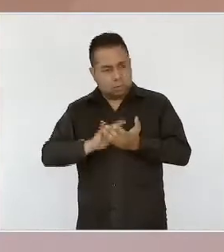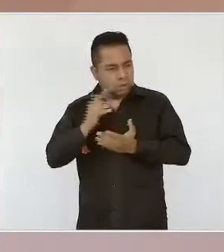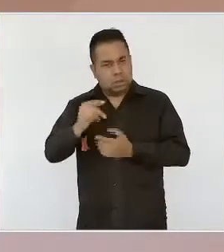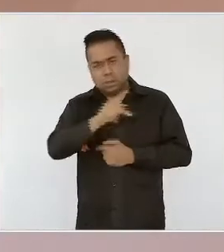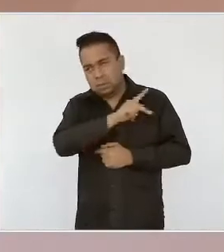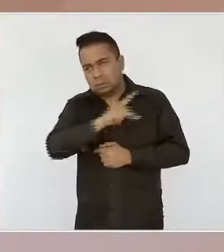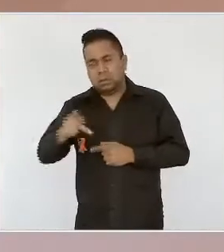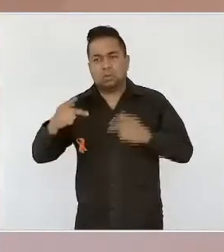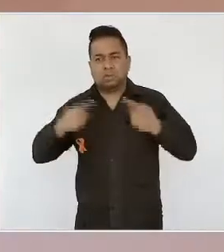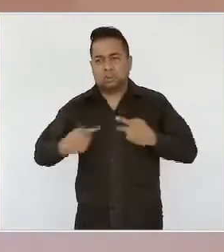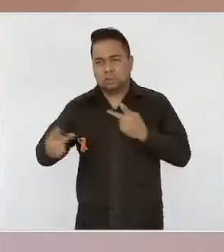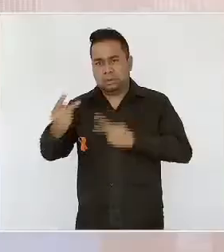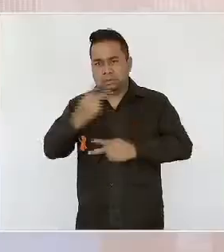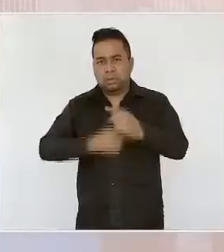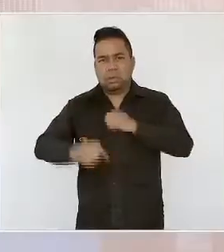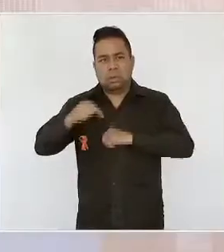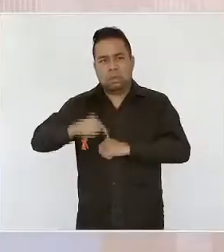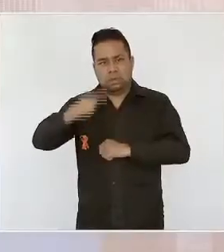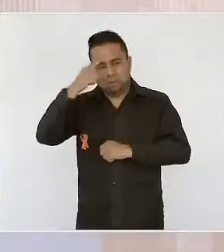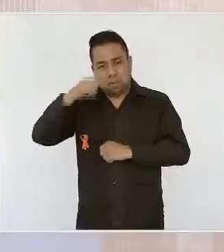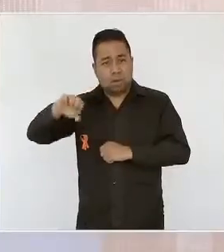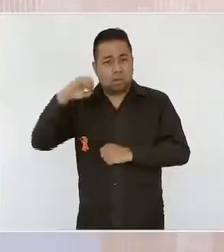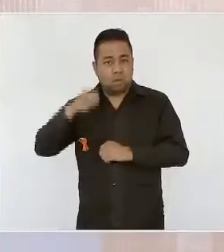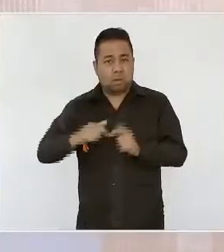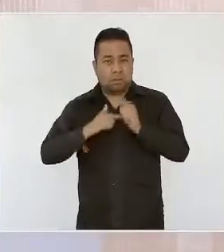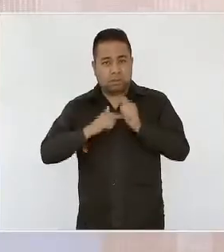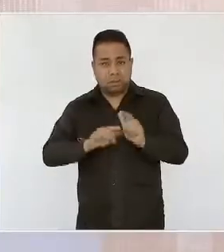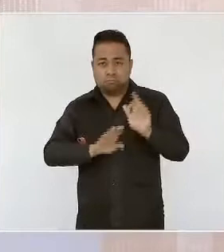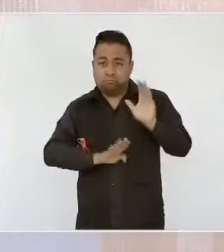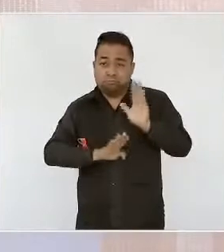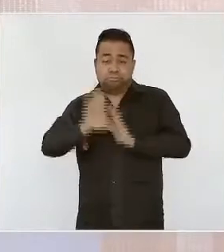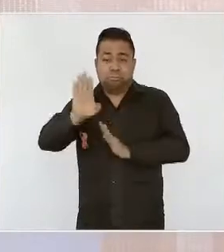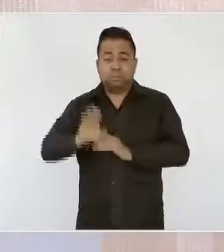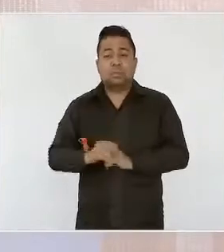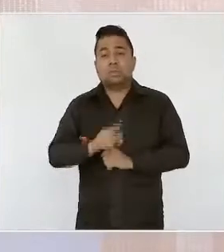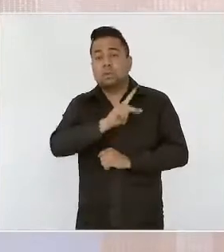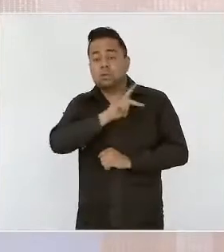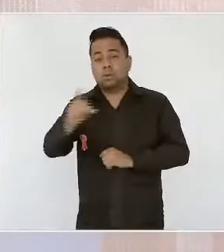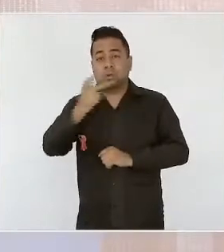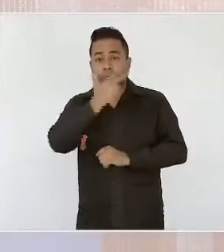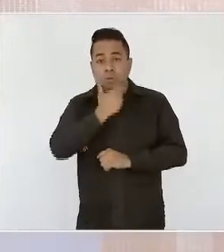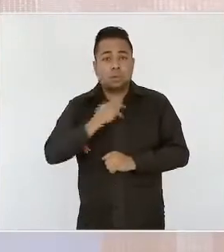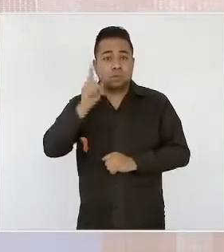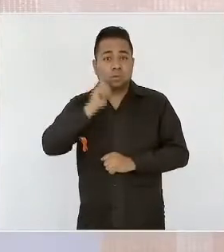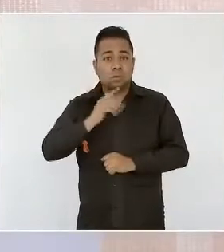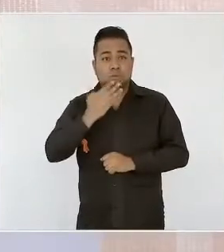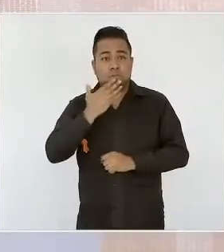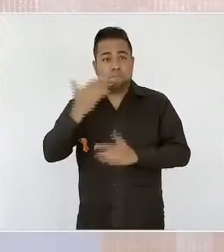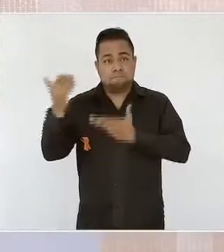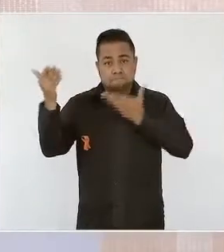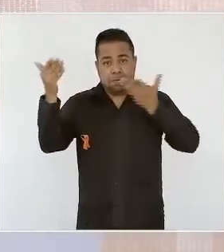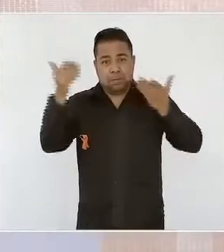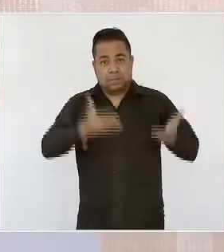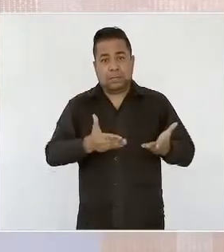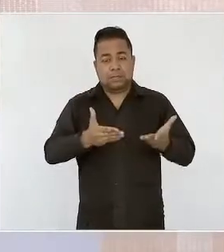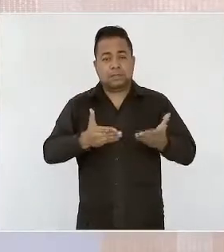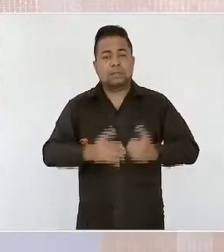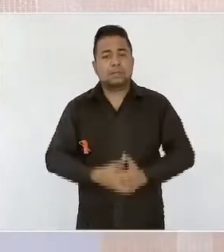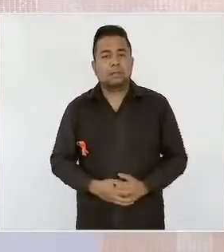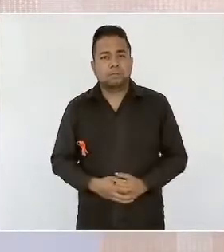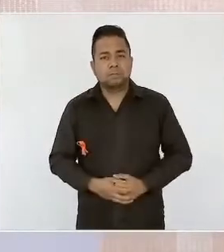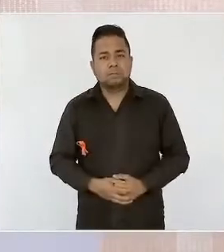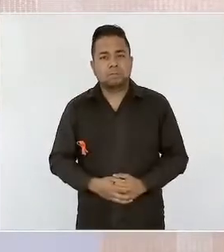a todos los que hacen posible que Oaxaca pueda seguir prosperando. Sean ustedes bienvenidos,